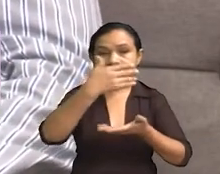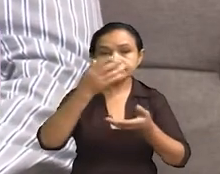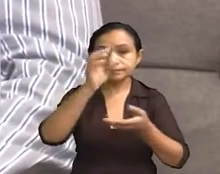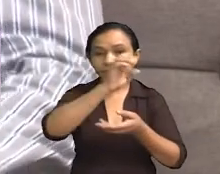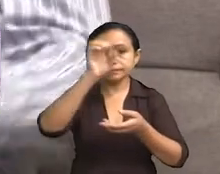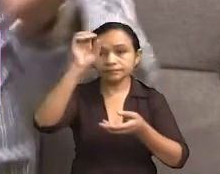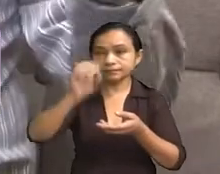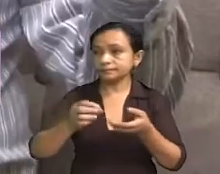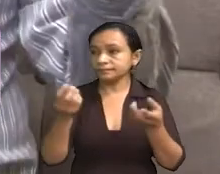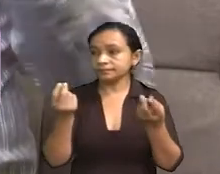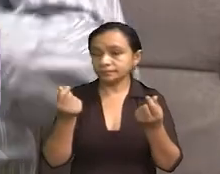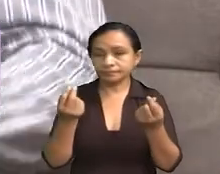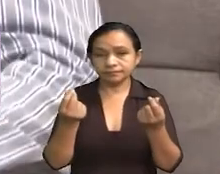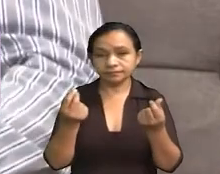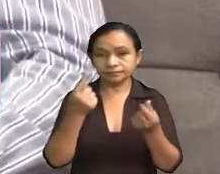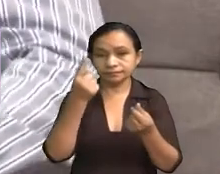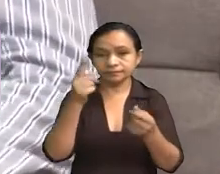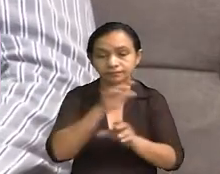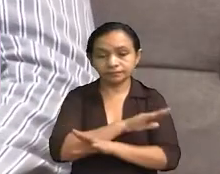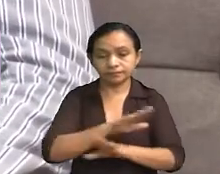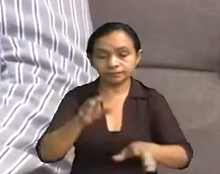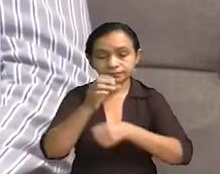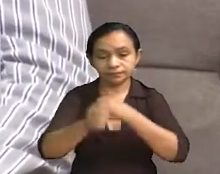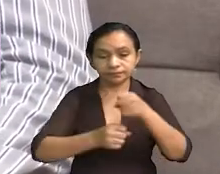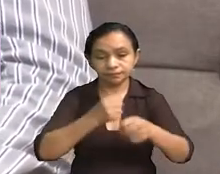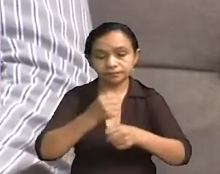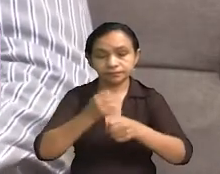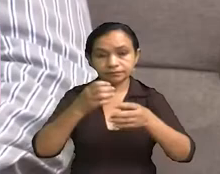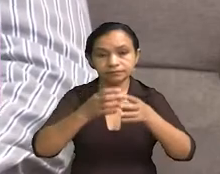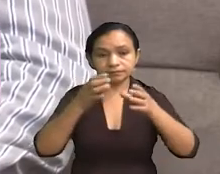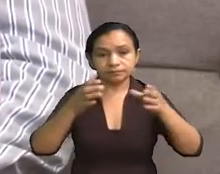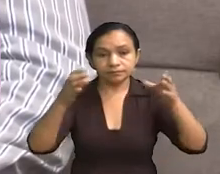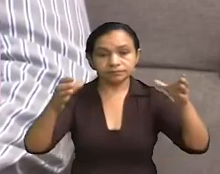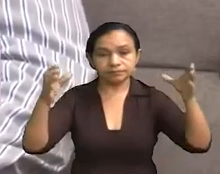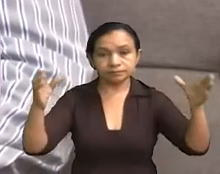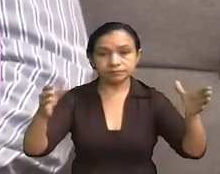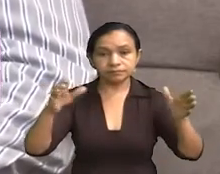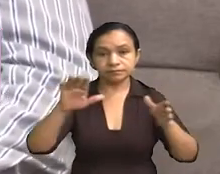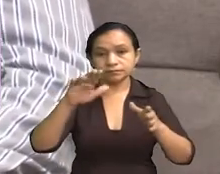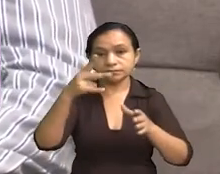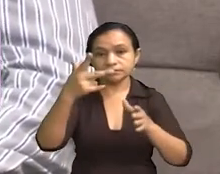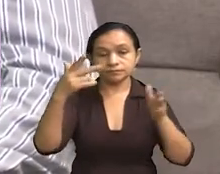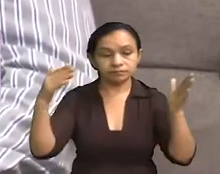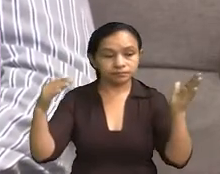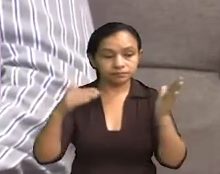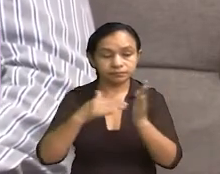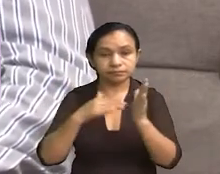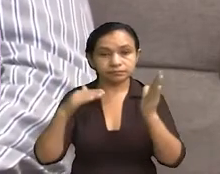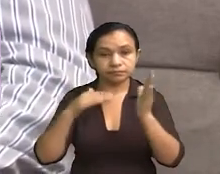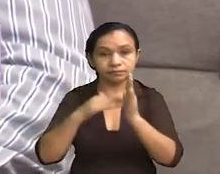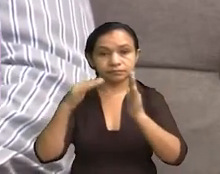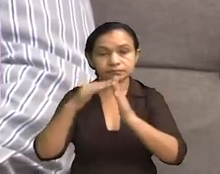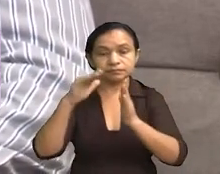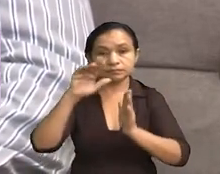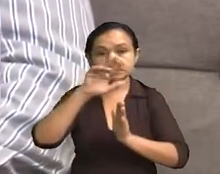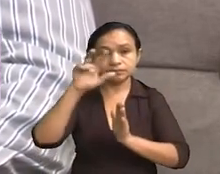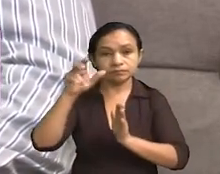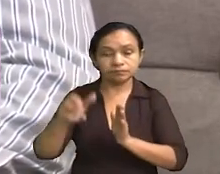fiscales del último periodo han incrementado en el orden de los 8 mil millones de